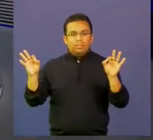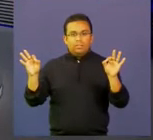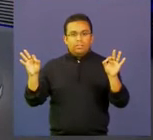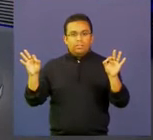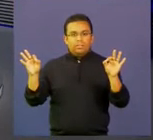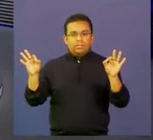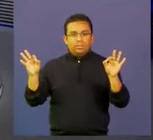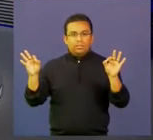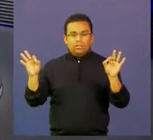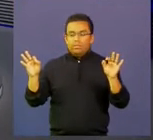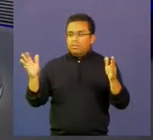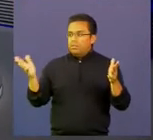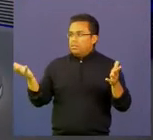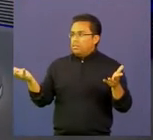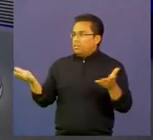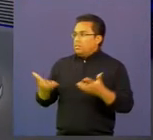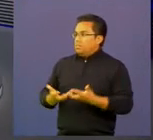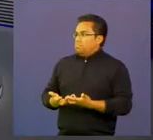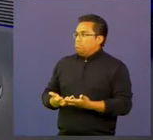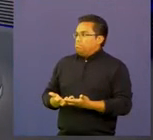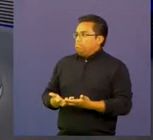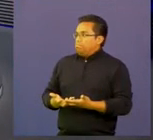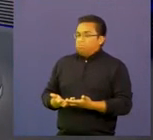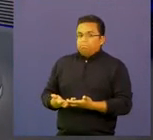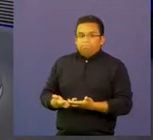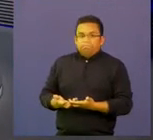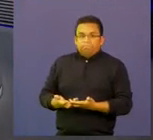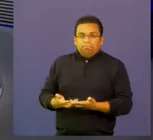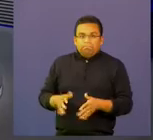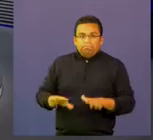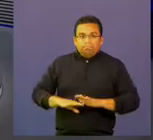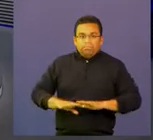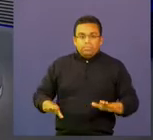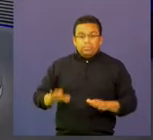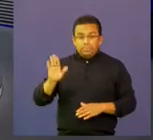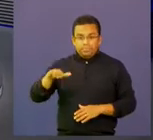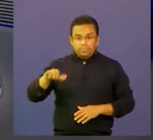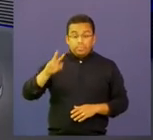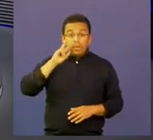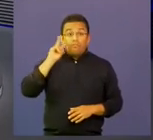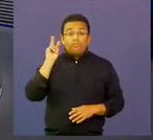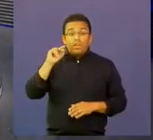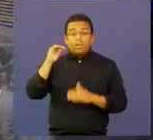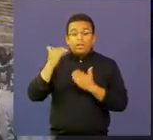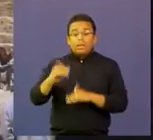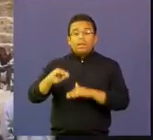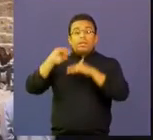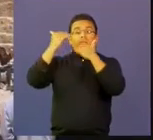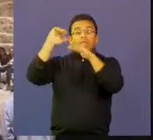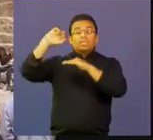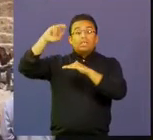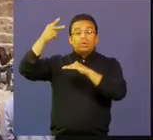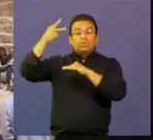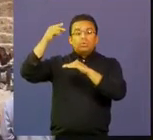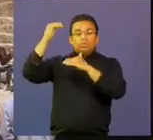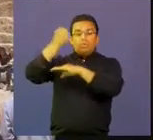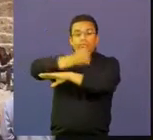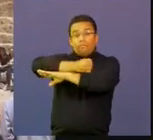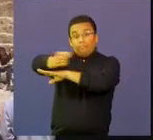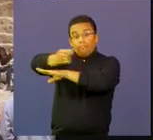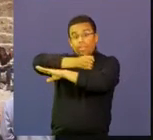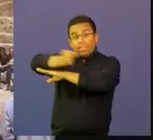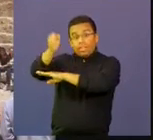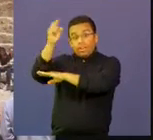No, me corchó, dice. Sí, entonces ahora vuelvan a prestar atención. Miren el segundo piso, en la ventana derecha, ahora que